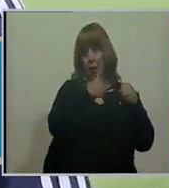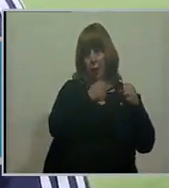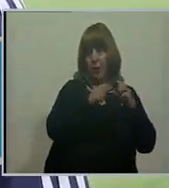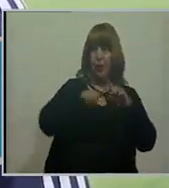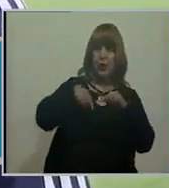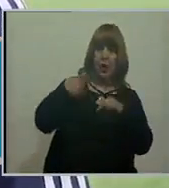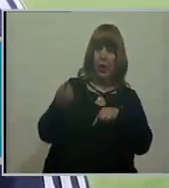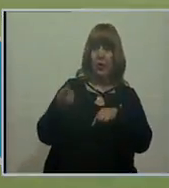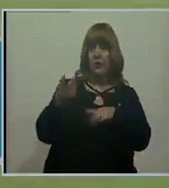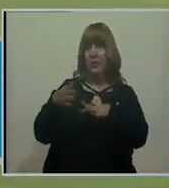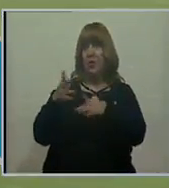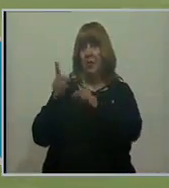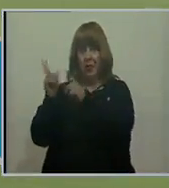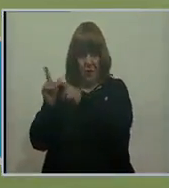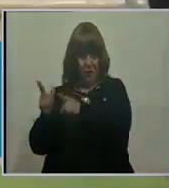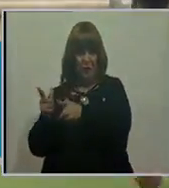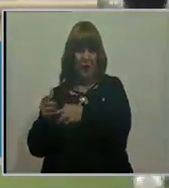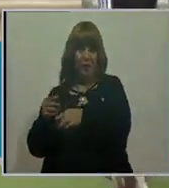con la responsabilidad que...